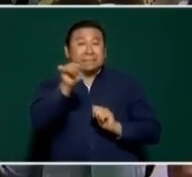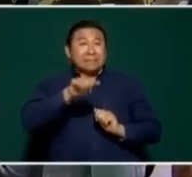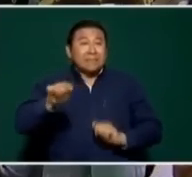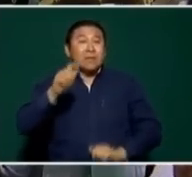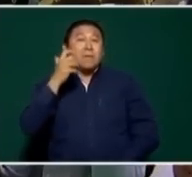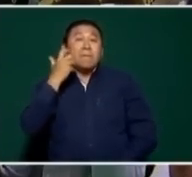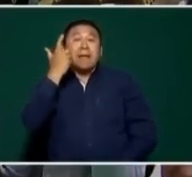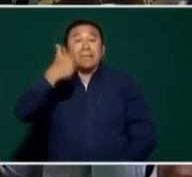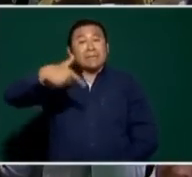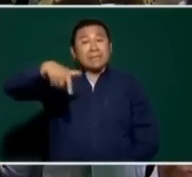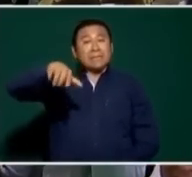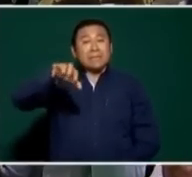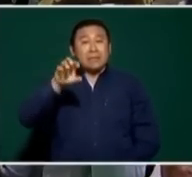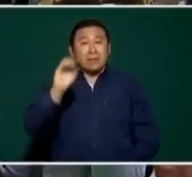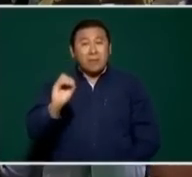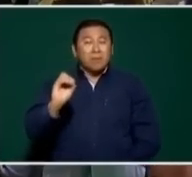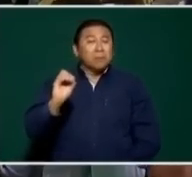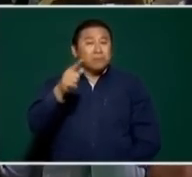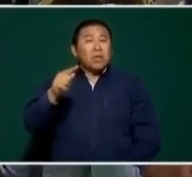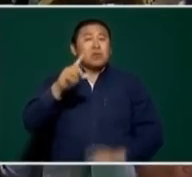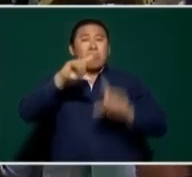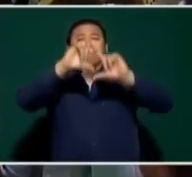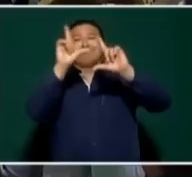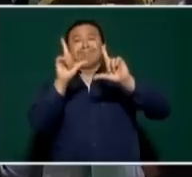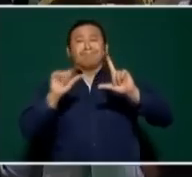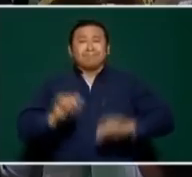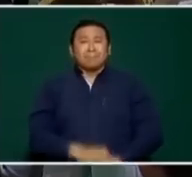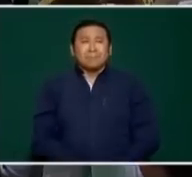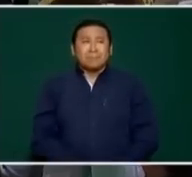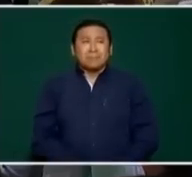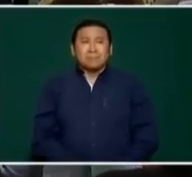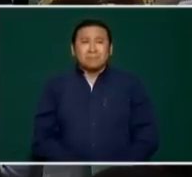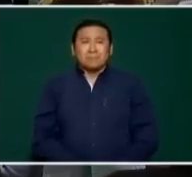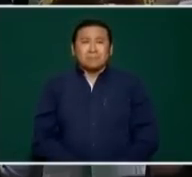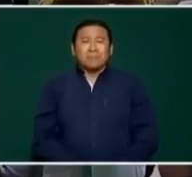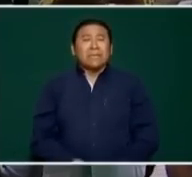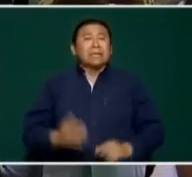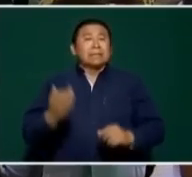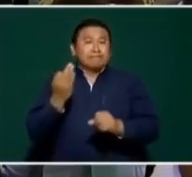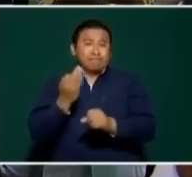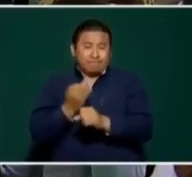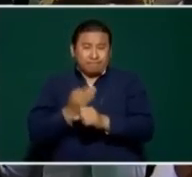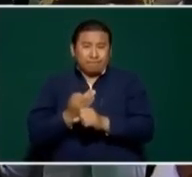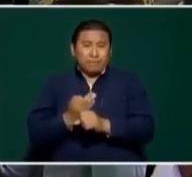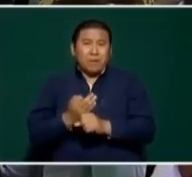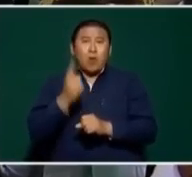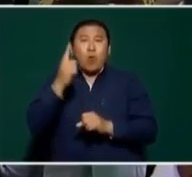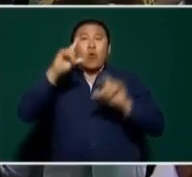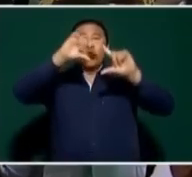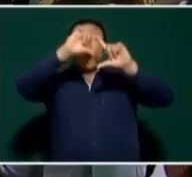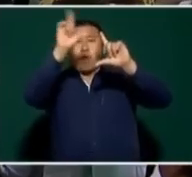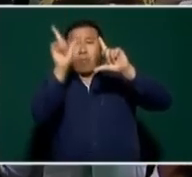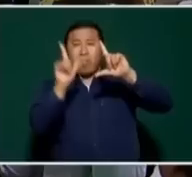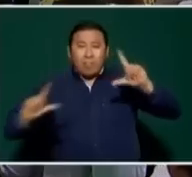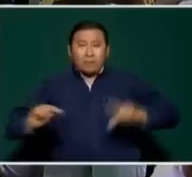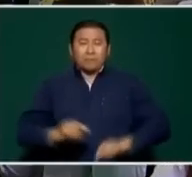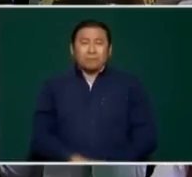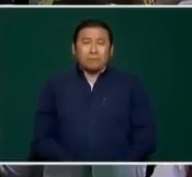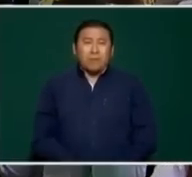buscamos en Quintana Roo y en todo el país. Bueno, vamos a uno nacional,